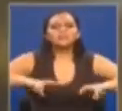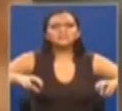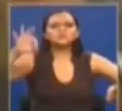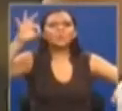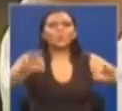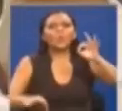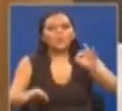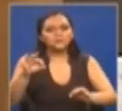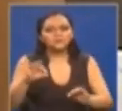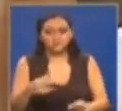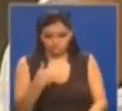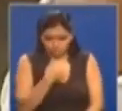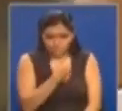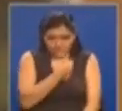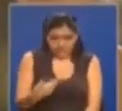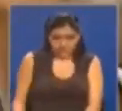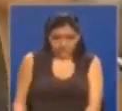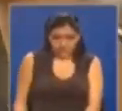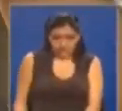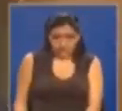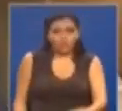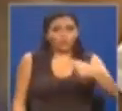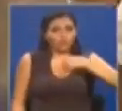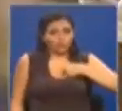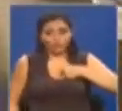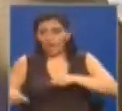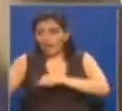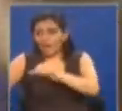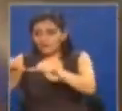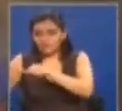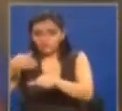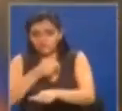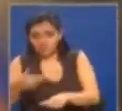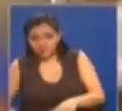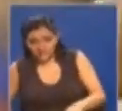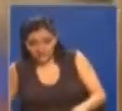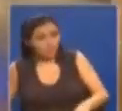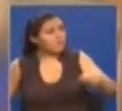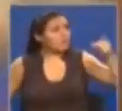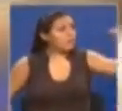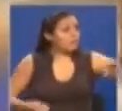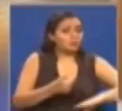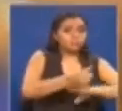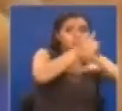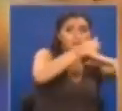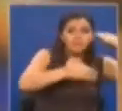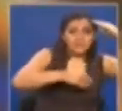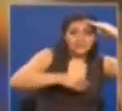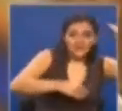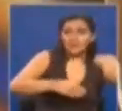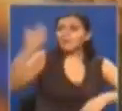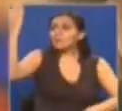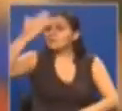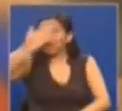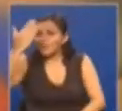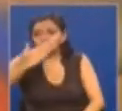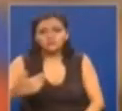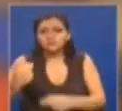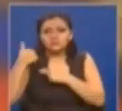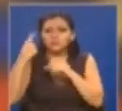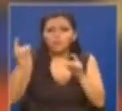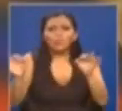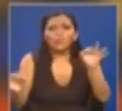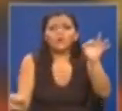jueces. Ni el presidente, ni el asesor jurídico de la presidencia, ni el alto mando militar, ni los medios de comunicación, un